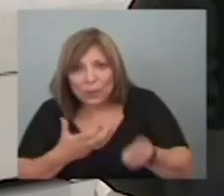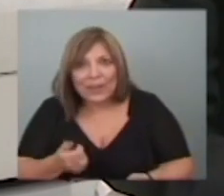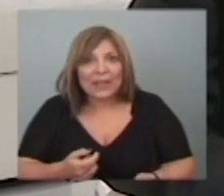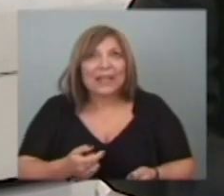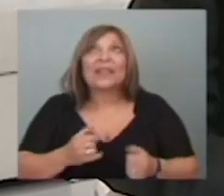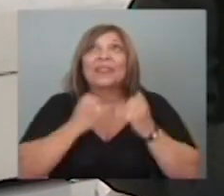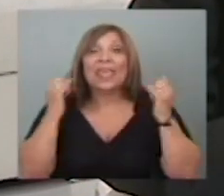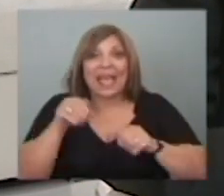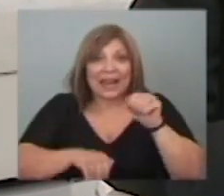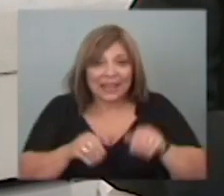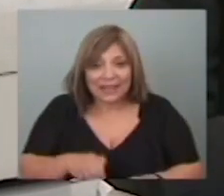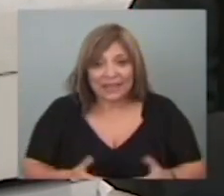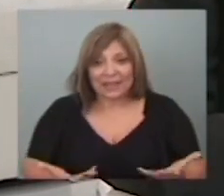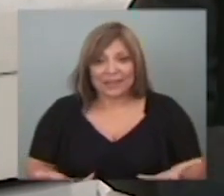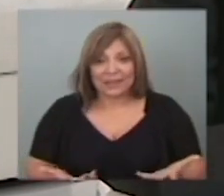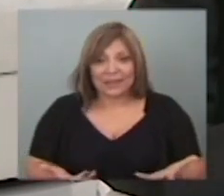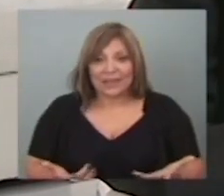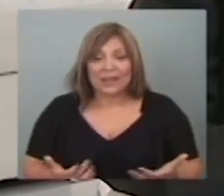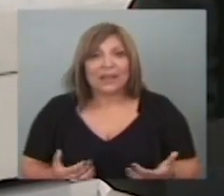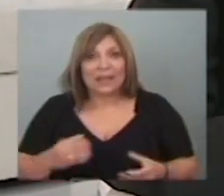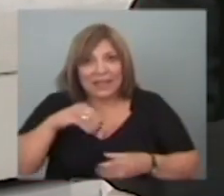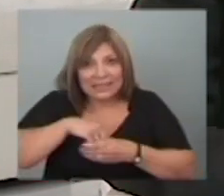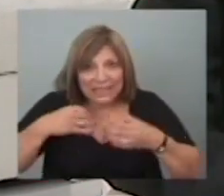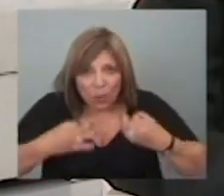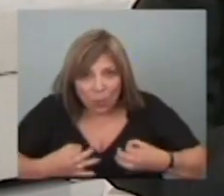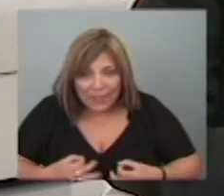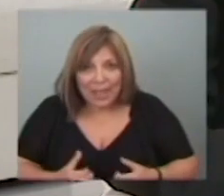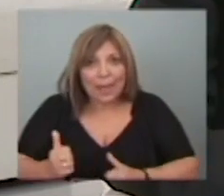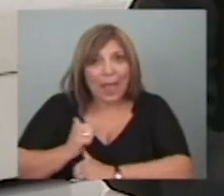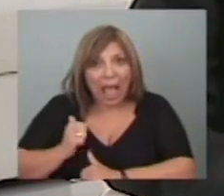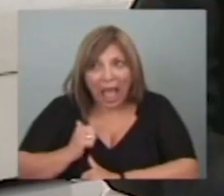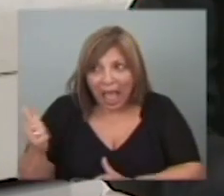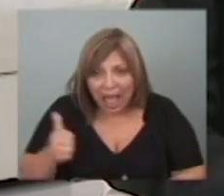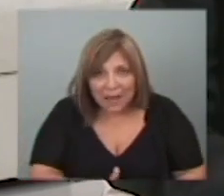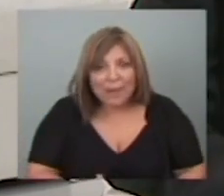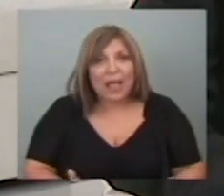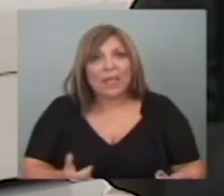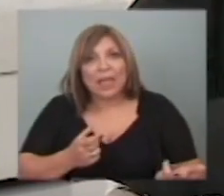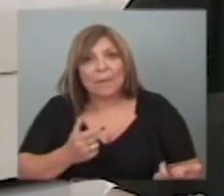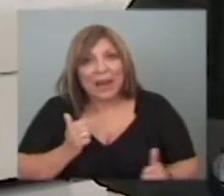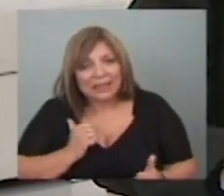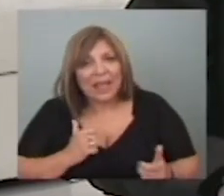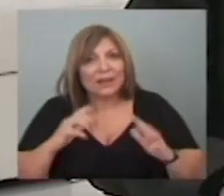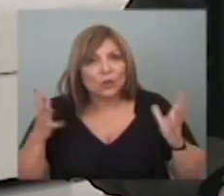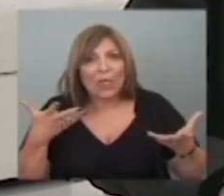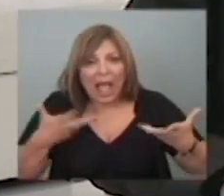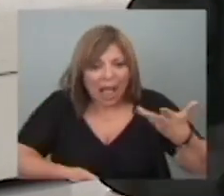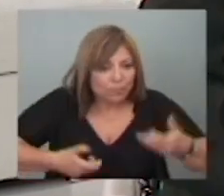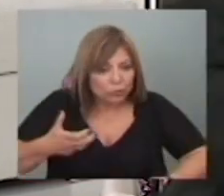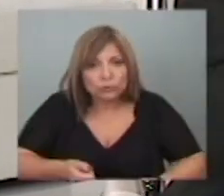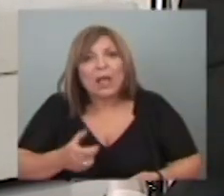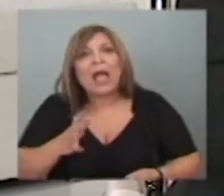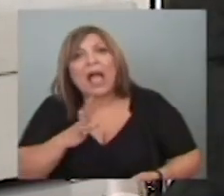día de la elección, la fuerza, la seguridad interna, las Fuerzas Armadas también. Por lo tanto, hay un montón de garantías